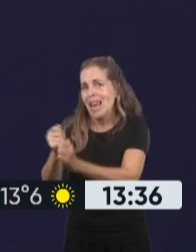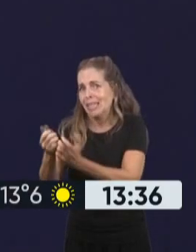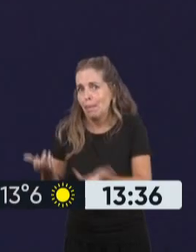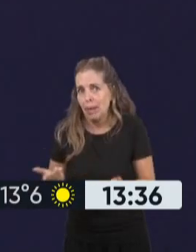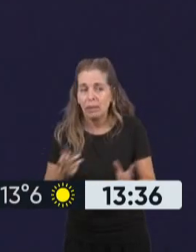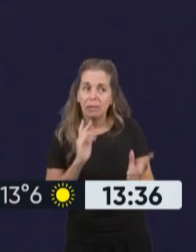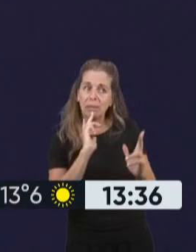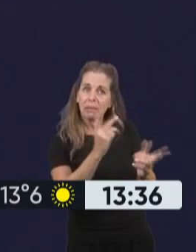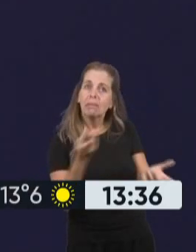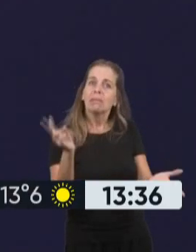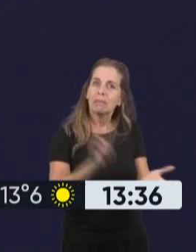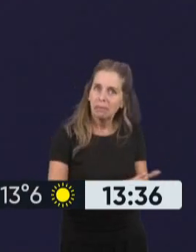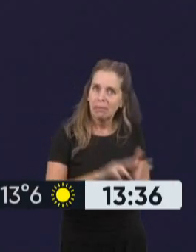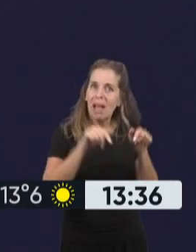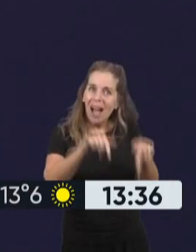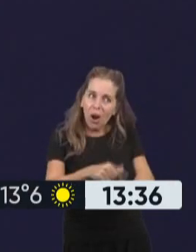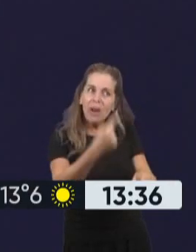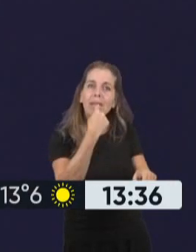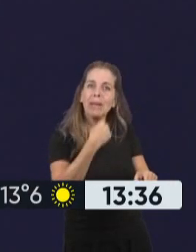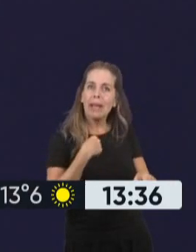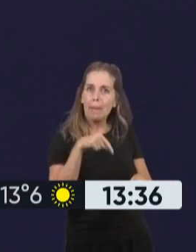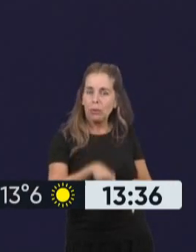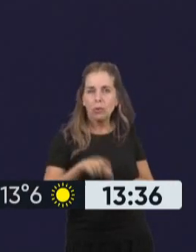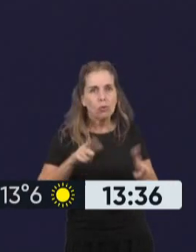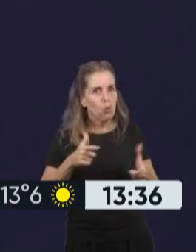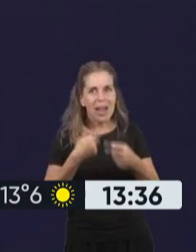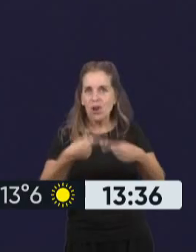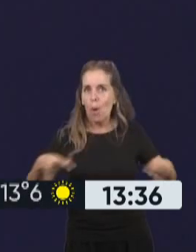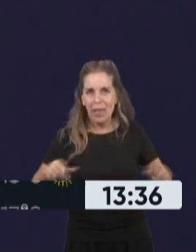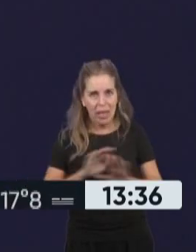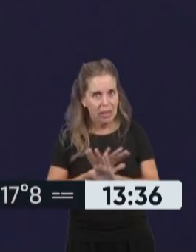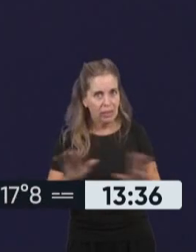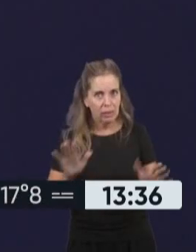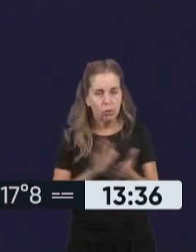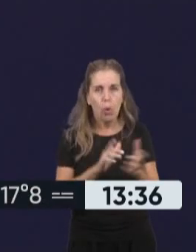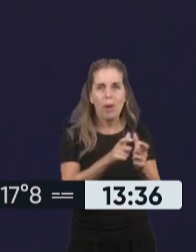Te repito, ahora que me estás haciendo la pregunta, no hay ninguna definición.